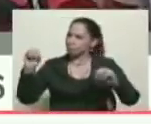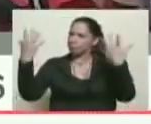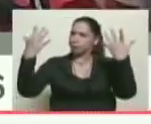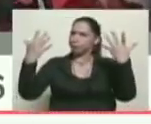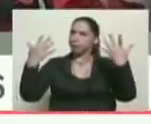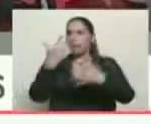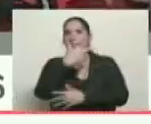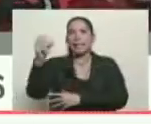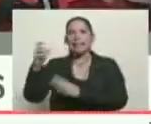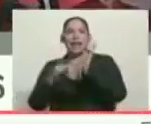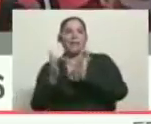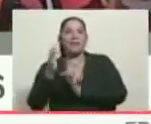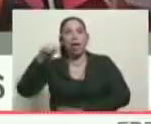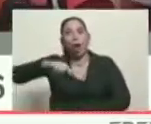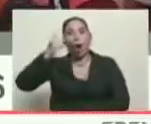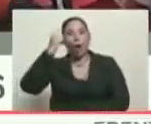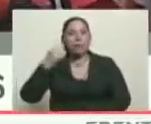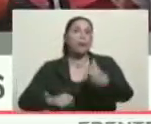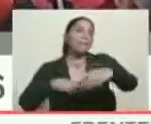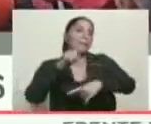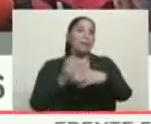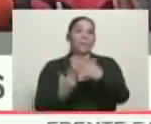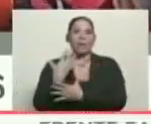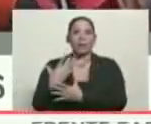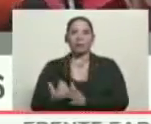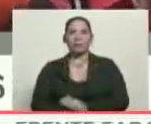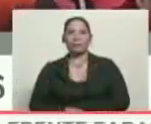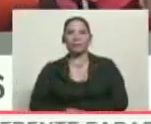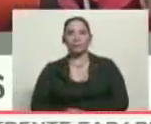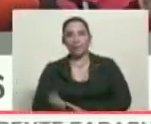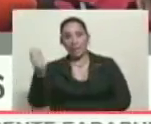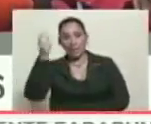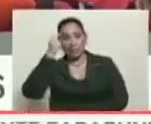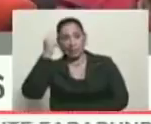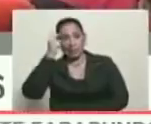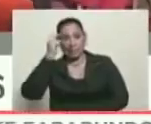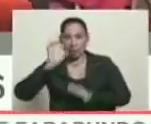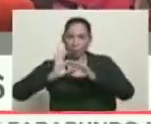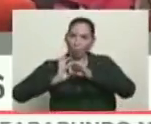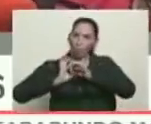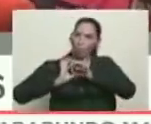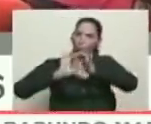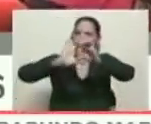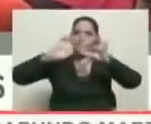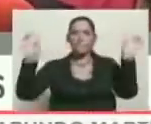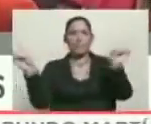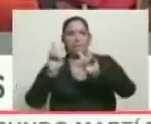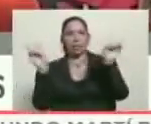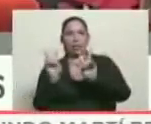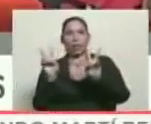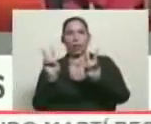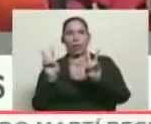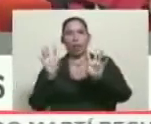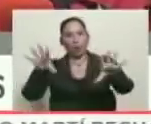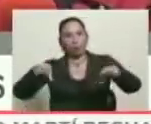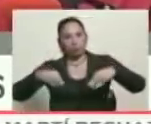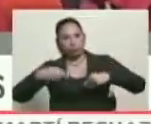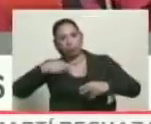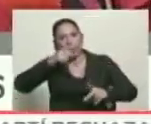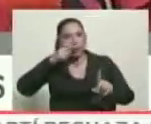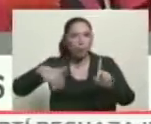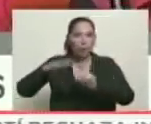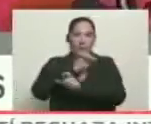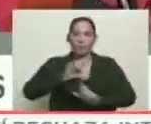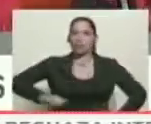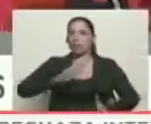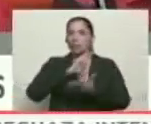abril. El día de hoy, 1 de mayo, día y fecha de consolidación de la victoria obtenida por nuestro pueblo y nuestra Fuerza Armada Nacional